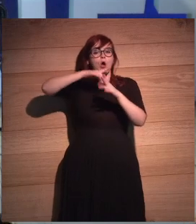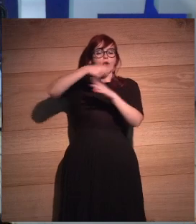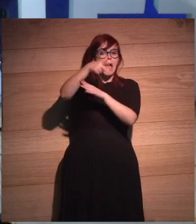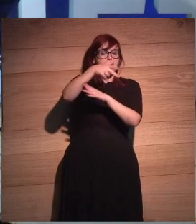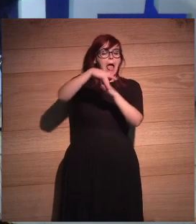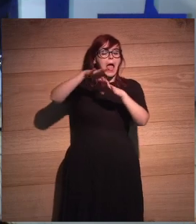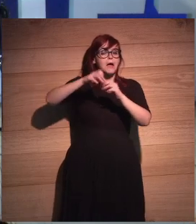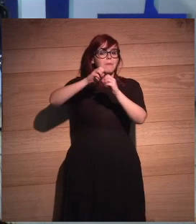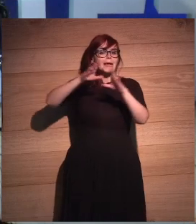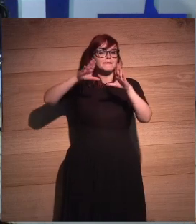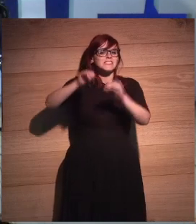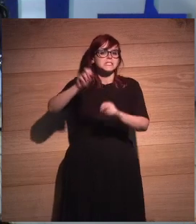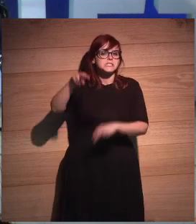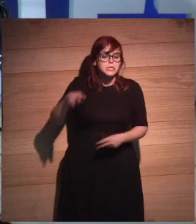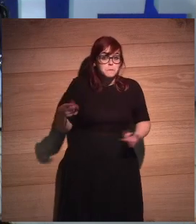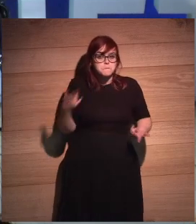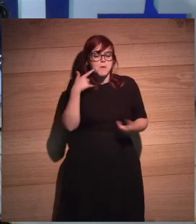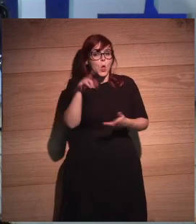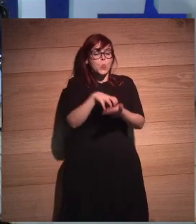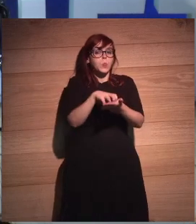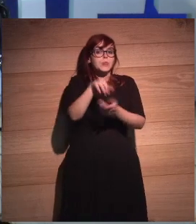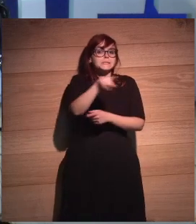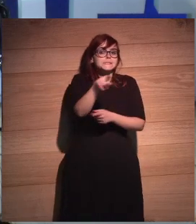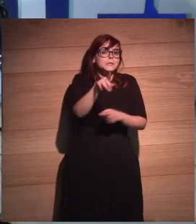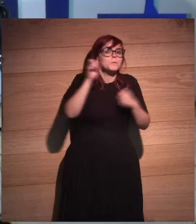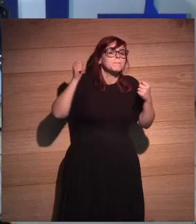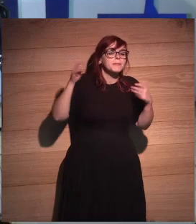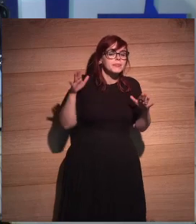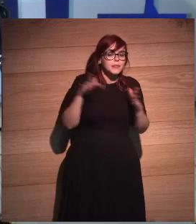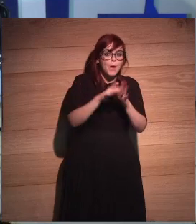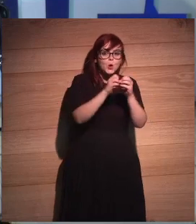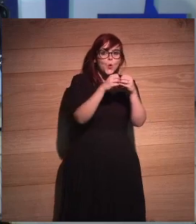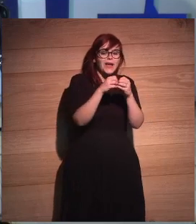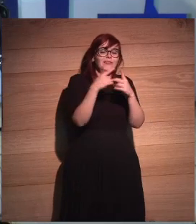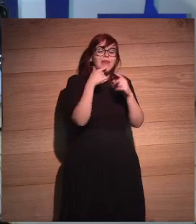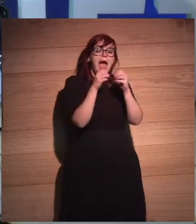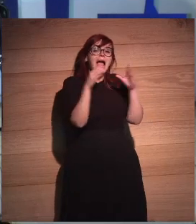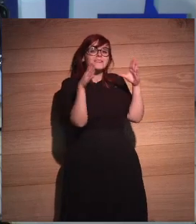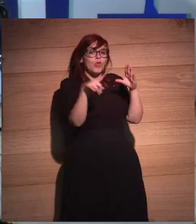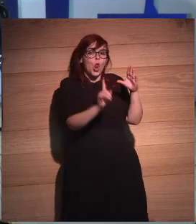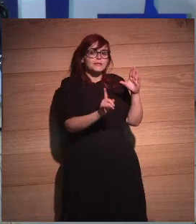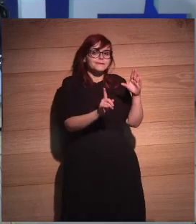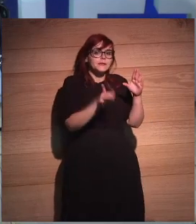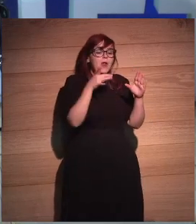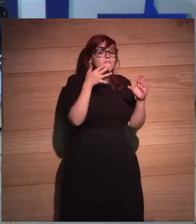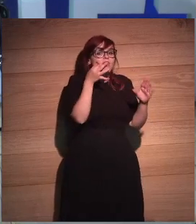activar, supuestamente. No se sabe si estaba sin activar o no, ¿no? Google dice que estaba sin activar, puede que sea verdad.